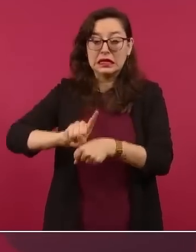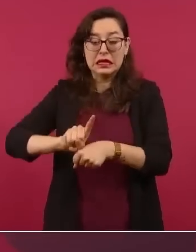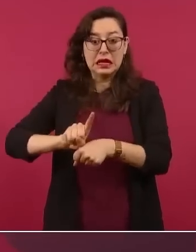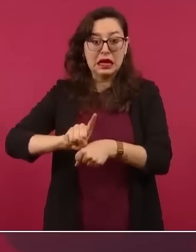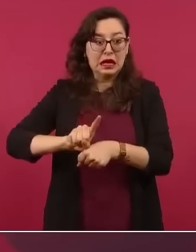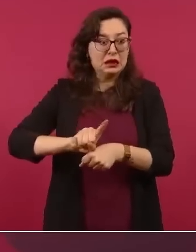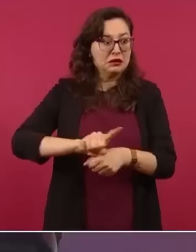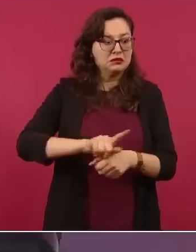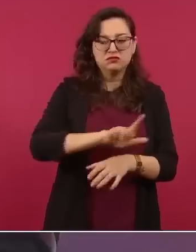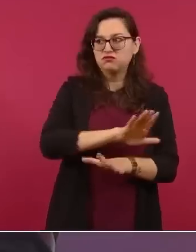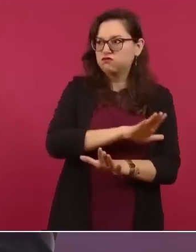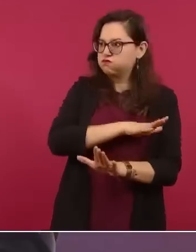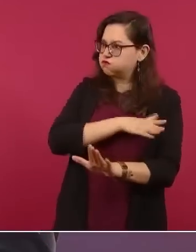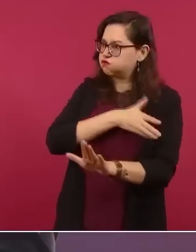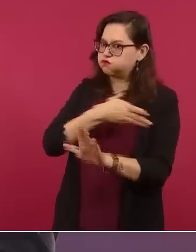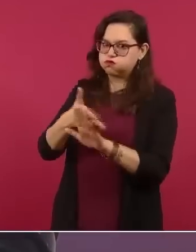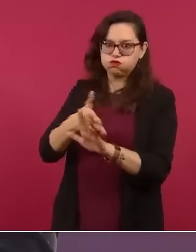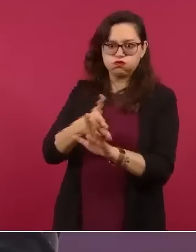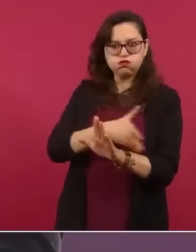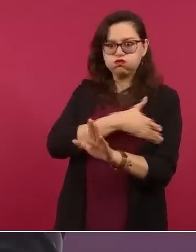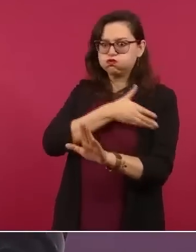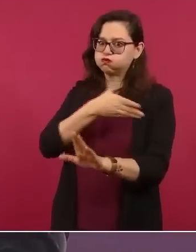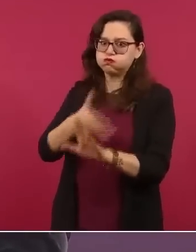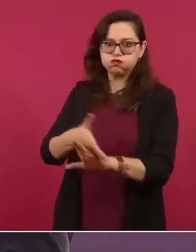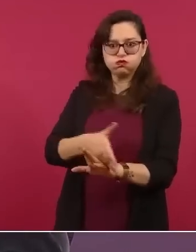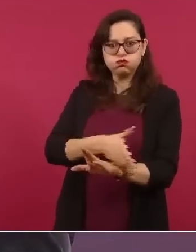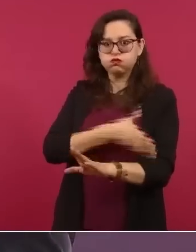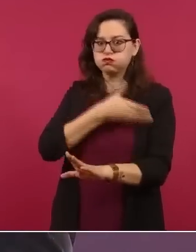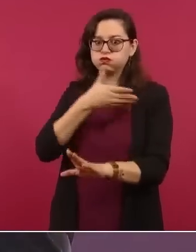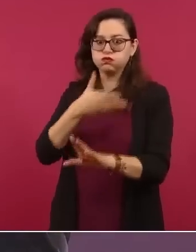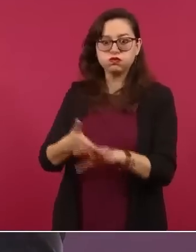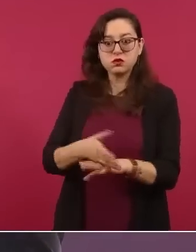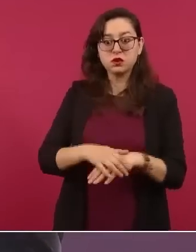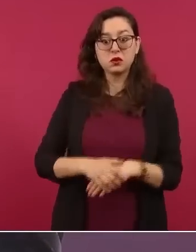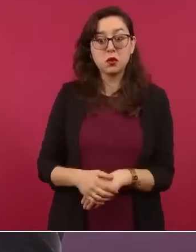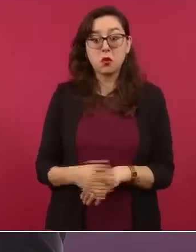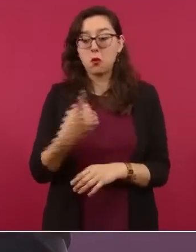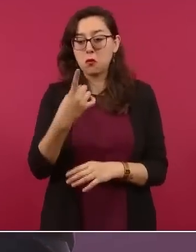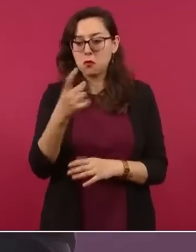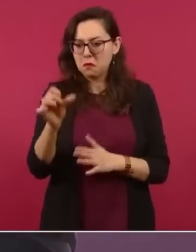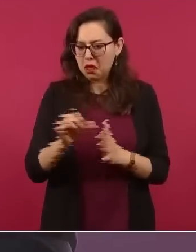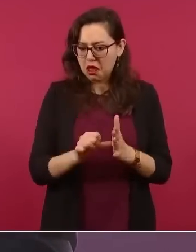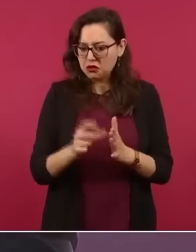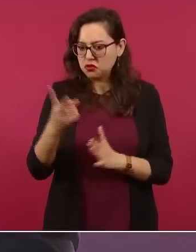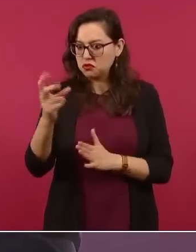Llevaba apenas, creo que un mes, dos meses, y ya estaban pidiendo su destitución,